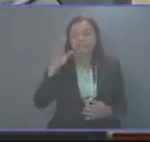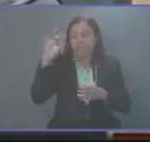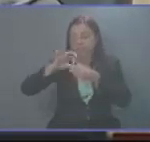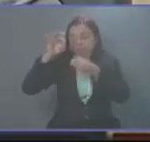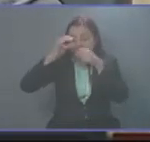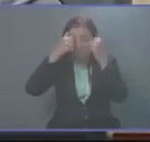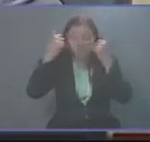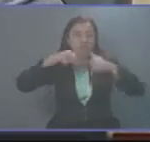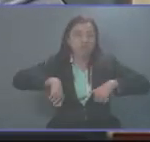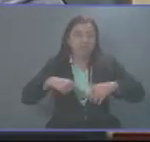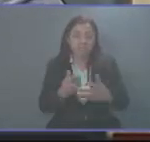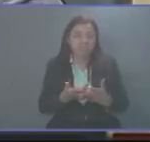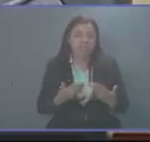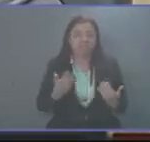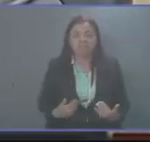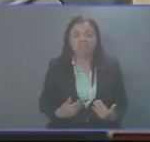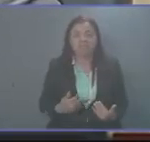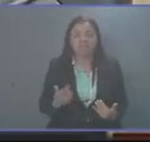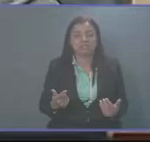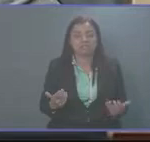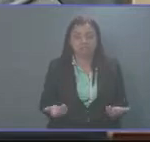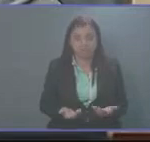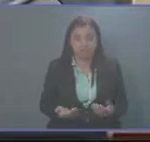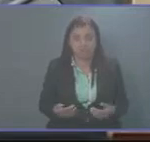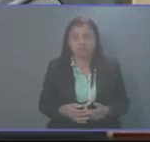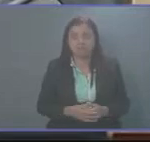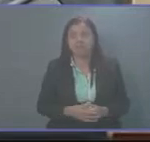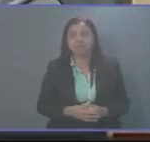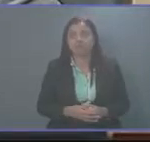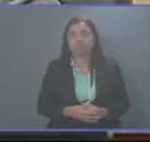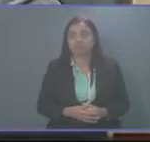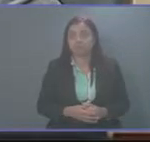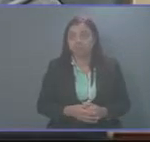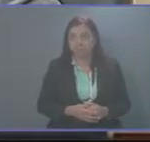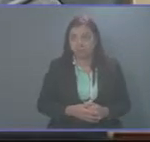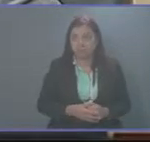mejor dicho, no el derecho de hacerlo.